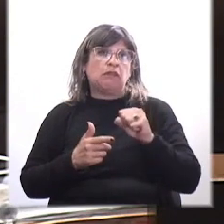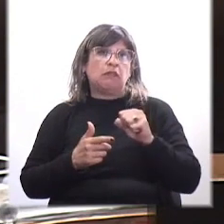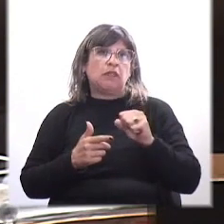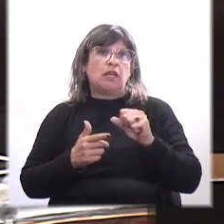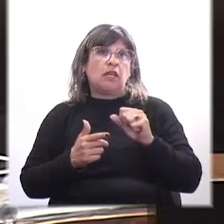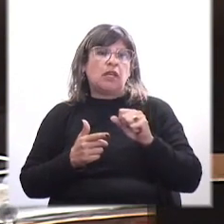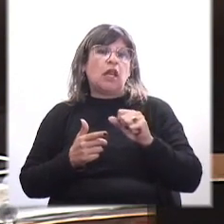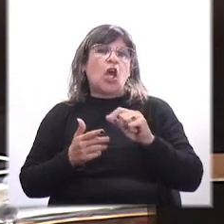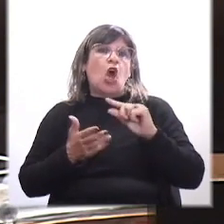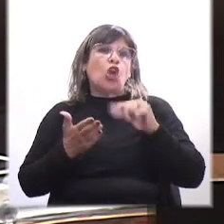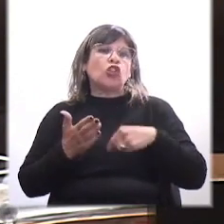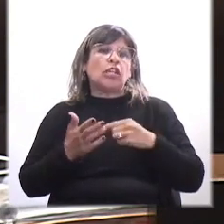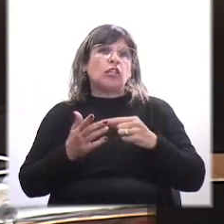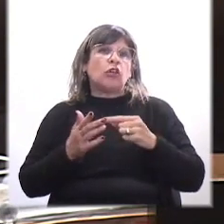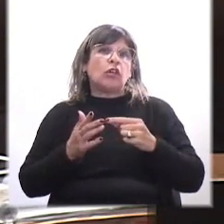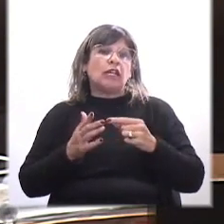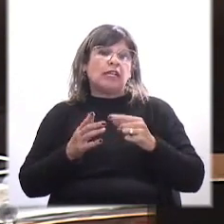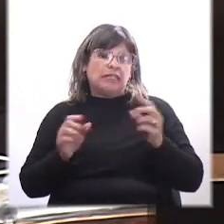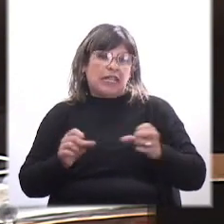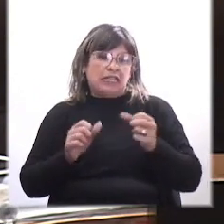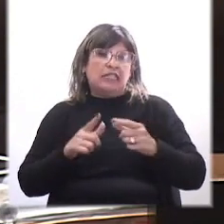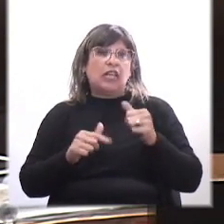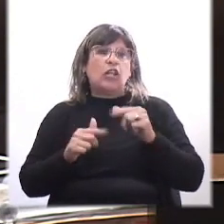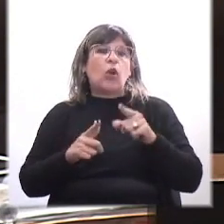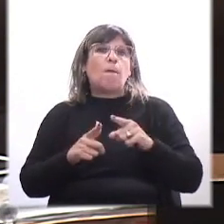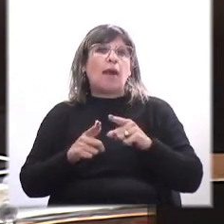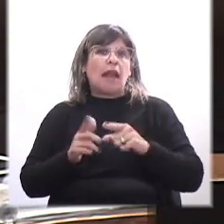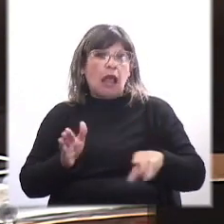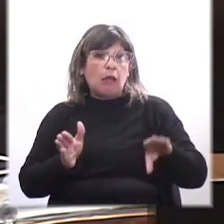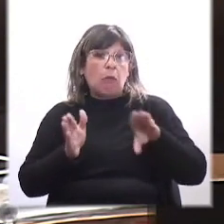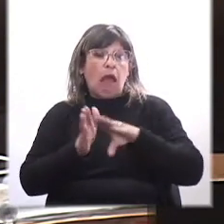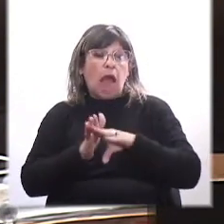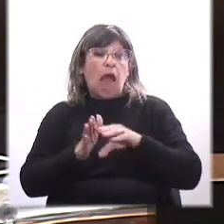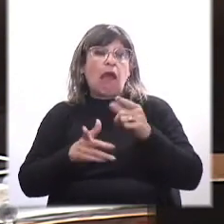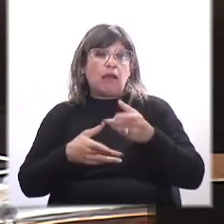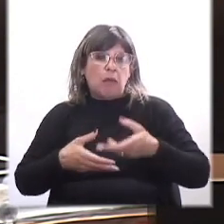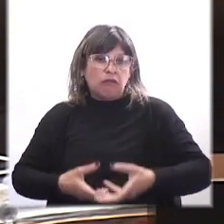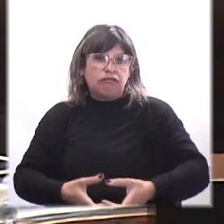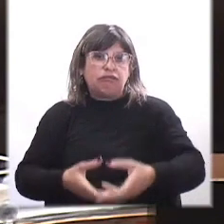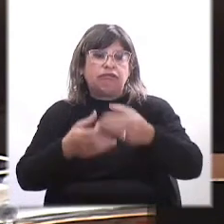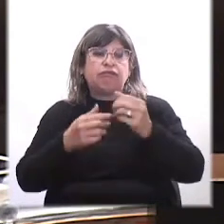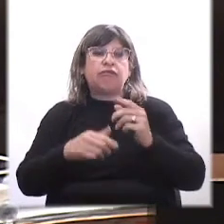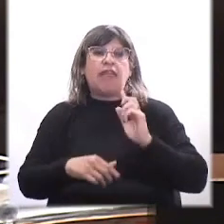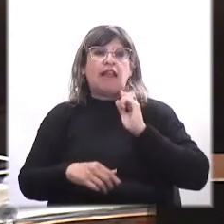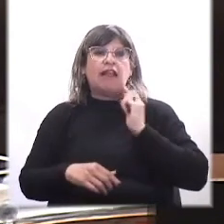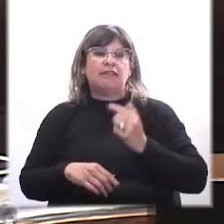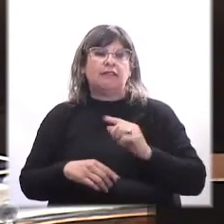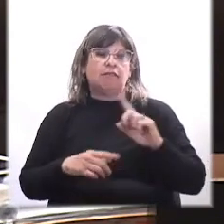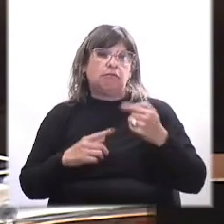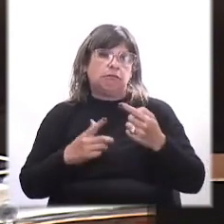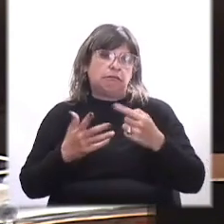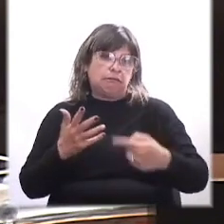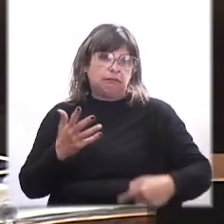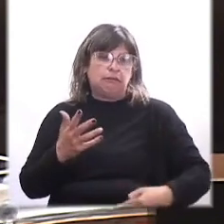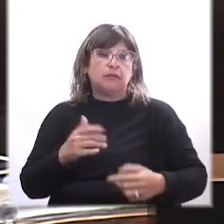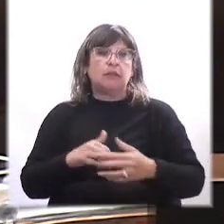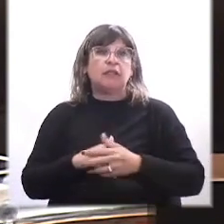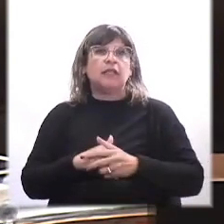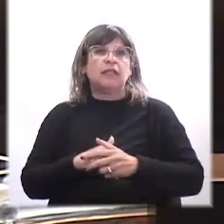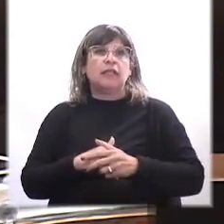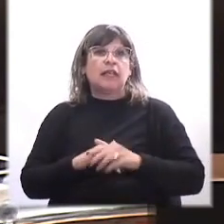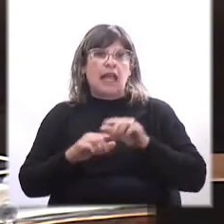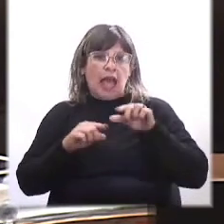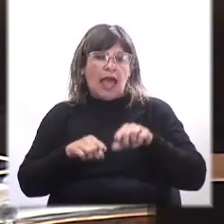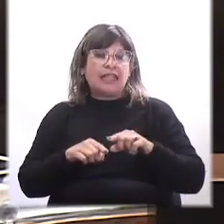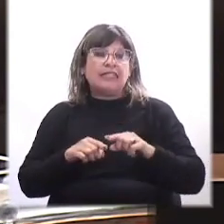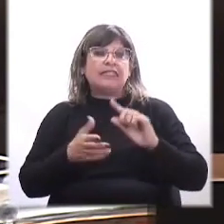Contratos que se habían realizado para el dragado y el gasoducto, entre otras cosas. En esta oportunidad